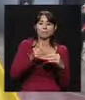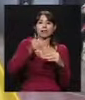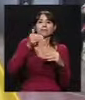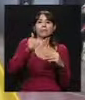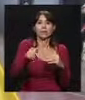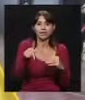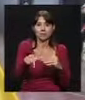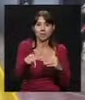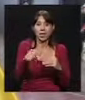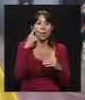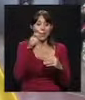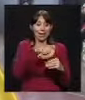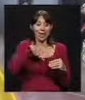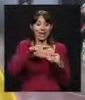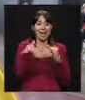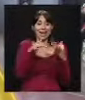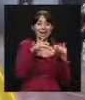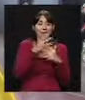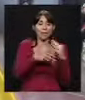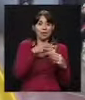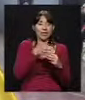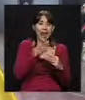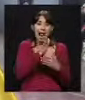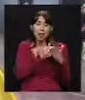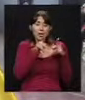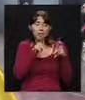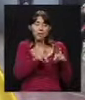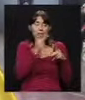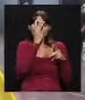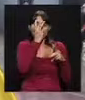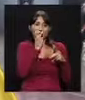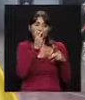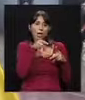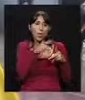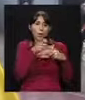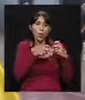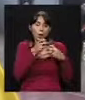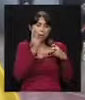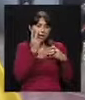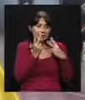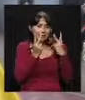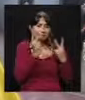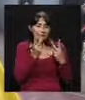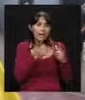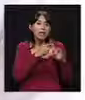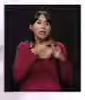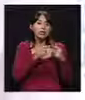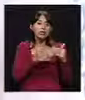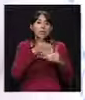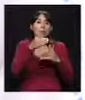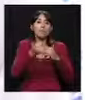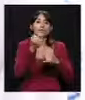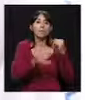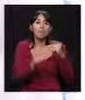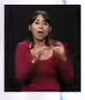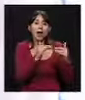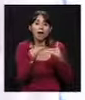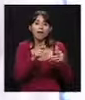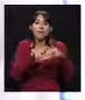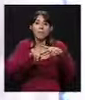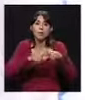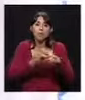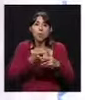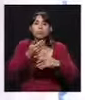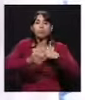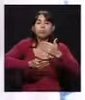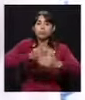popular alrededor de 100 países juegan wahlberg espero que este deporte optativo de se vuelva más popular